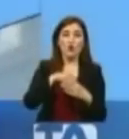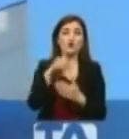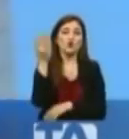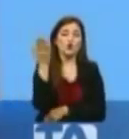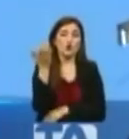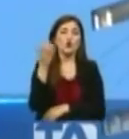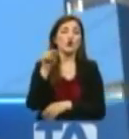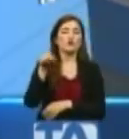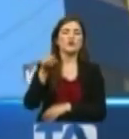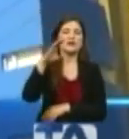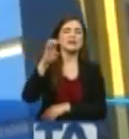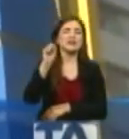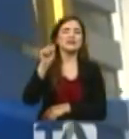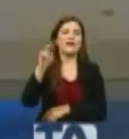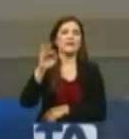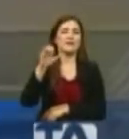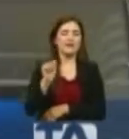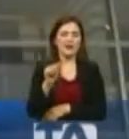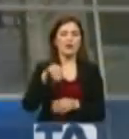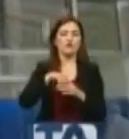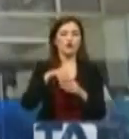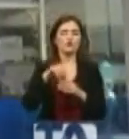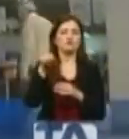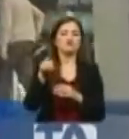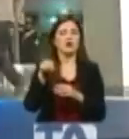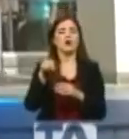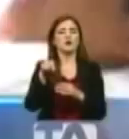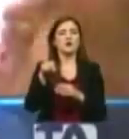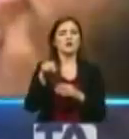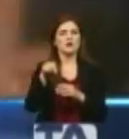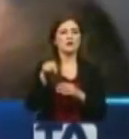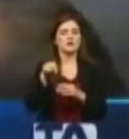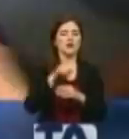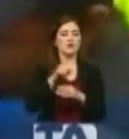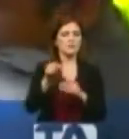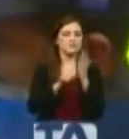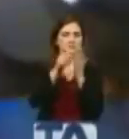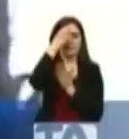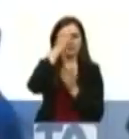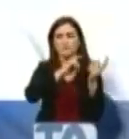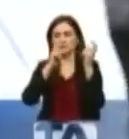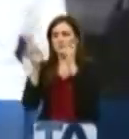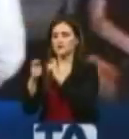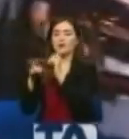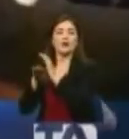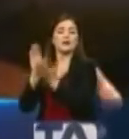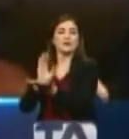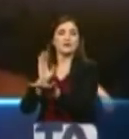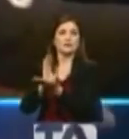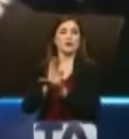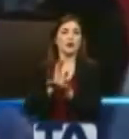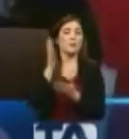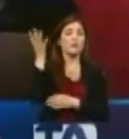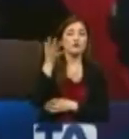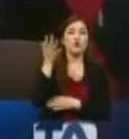Cesantía del Magisterio al Banco del Instituto Ecuatoriano de Seguridad Social, en medio de la oposición de cientos de maestros